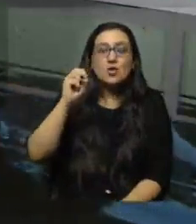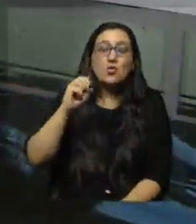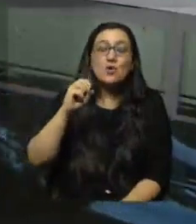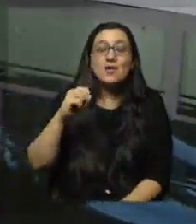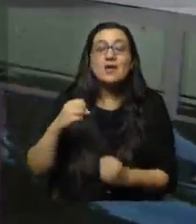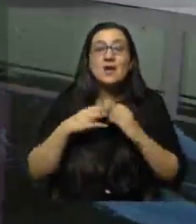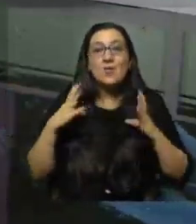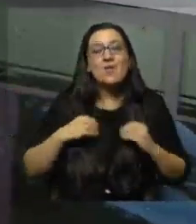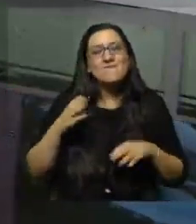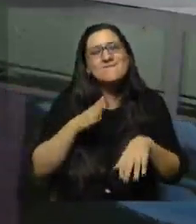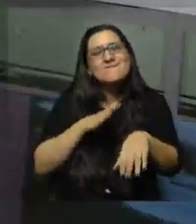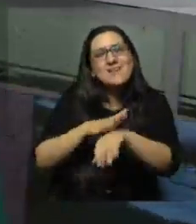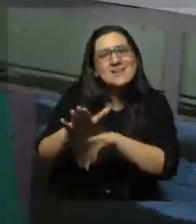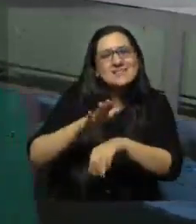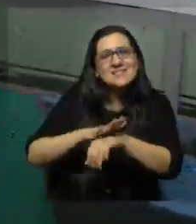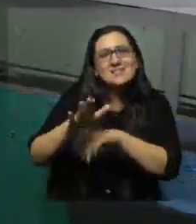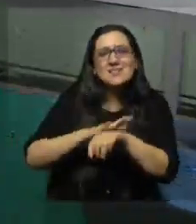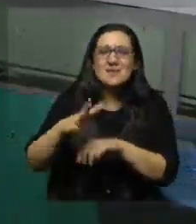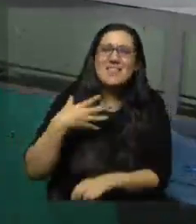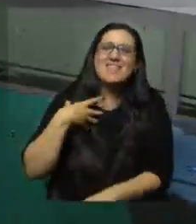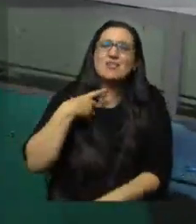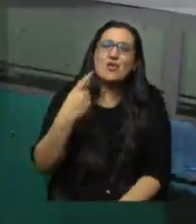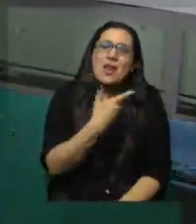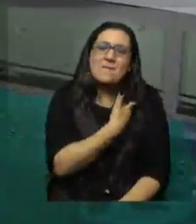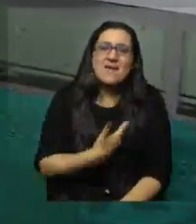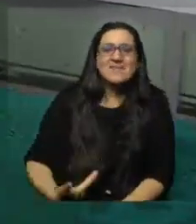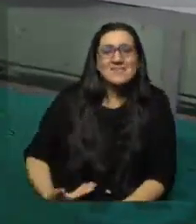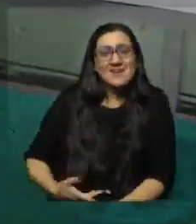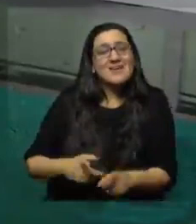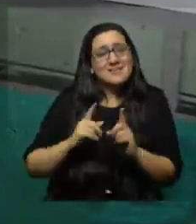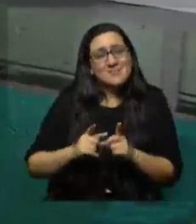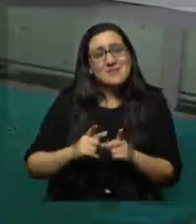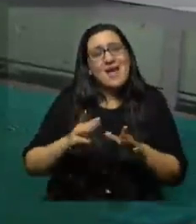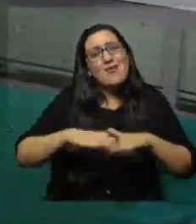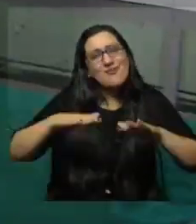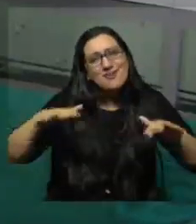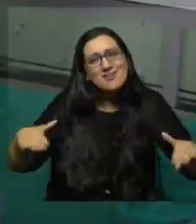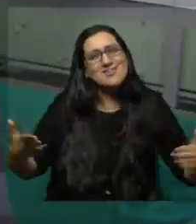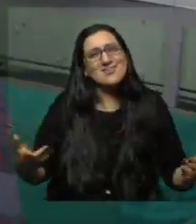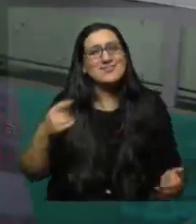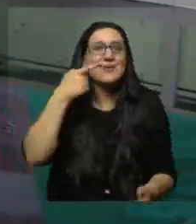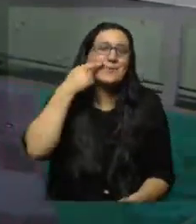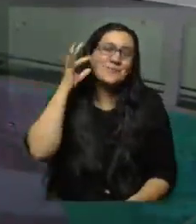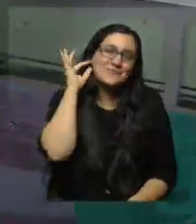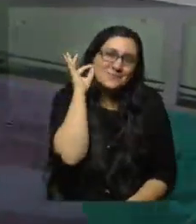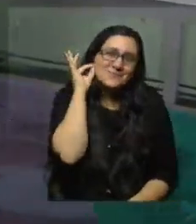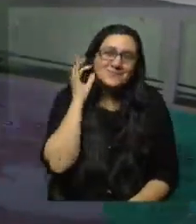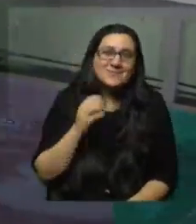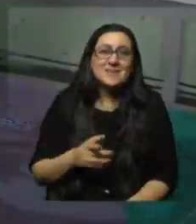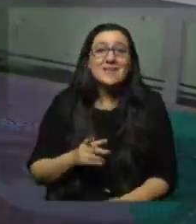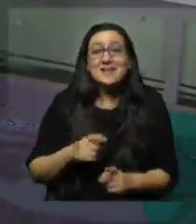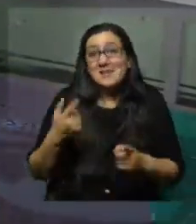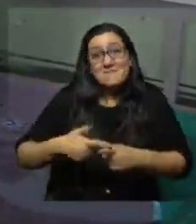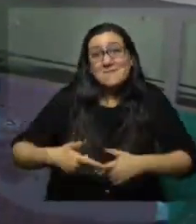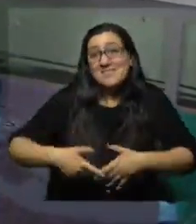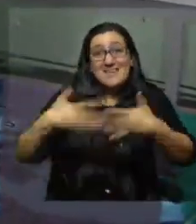Suecia. Felicitaciones a la directora, a la maestra y sobre todo a los grandes protagonistas de esos chiquilines que viven la fiesta.